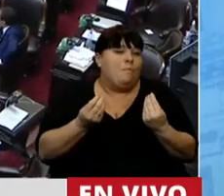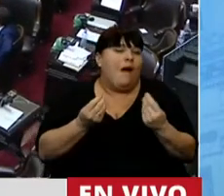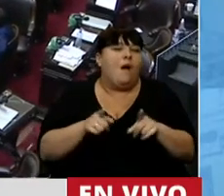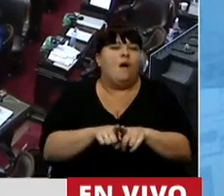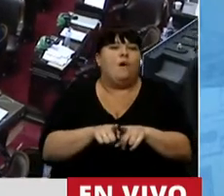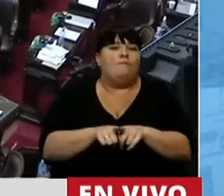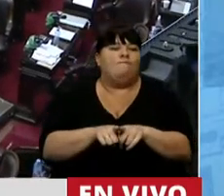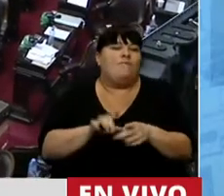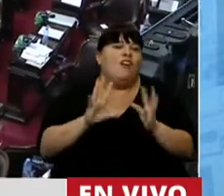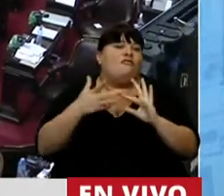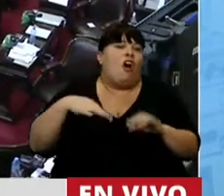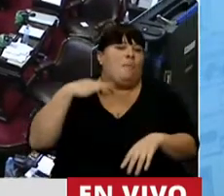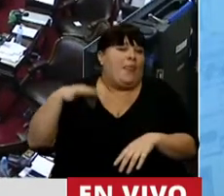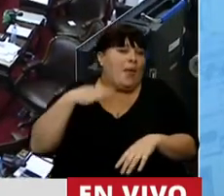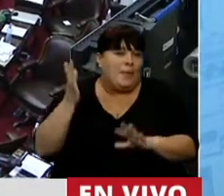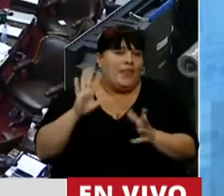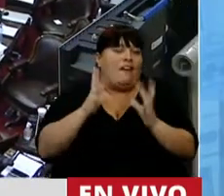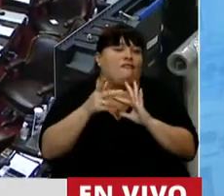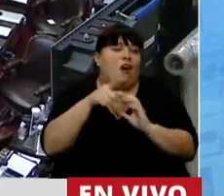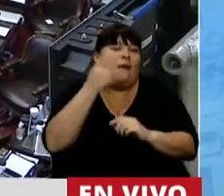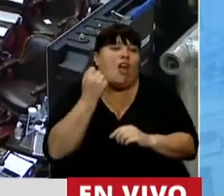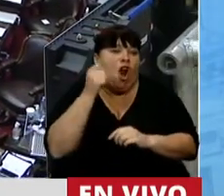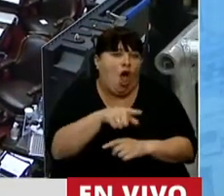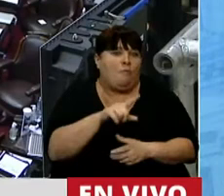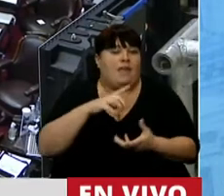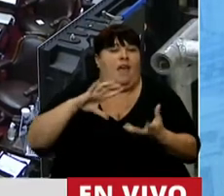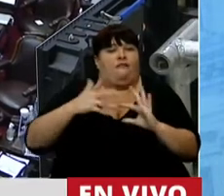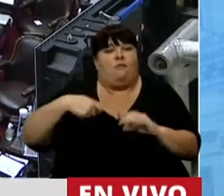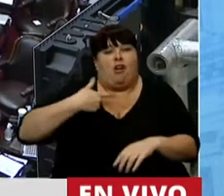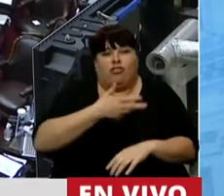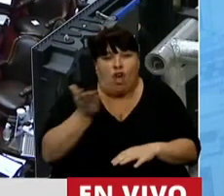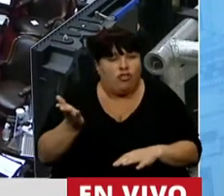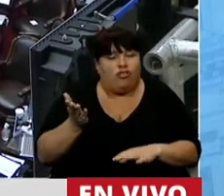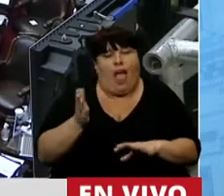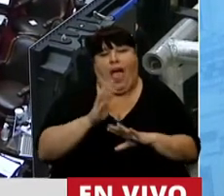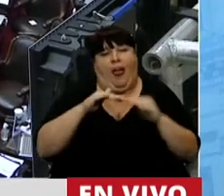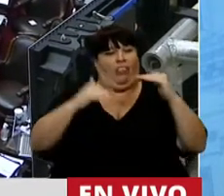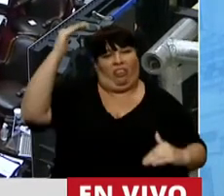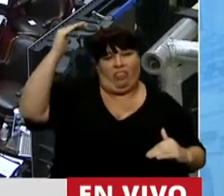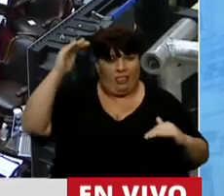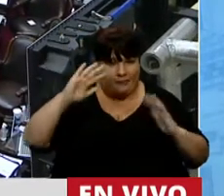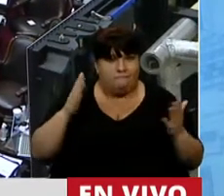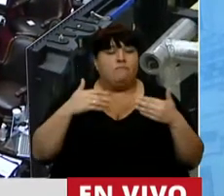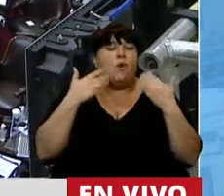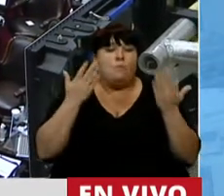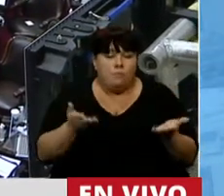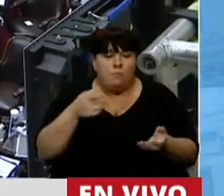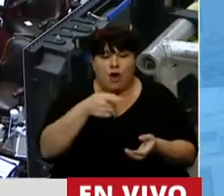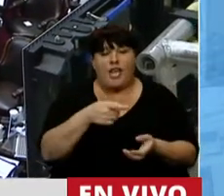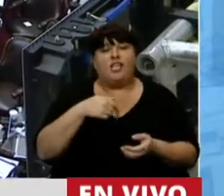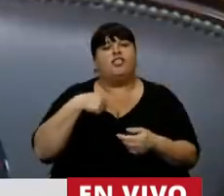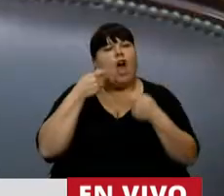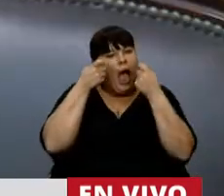por una forma de vivir, un tipo de economía, un modelo social profundamente desigual. Por estas razones